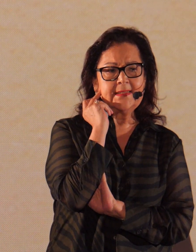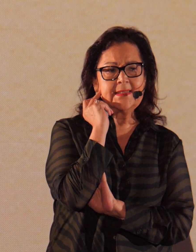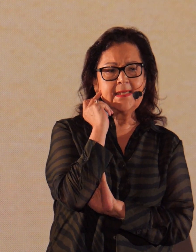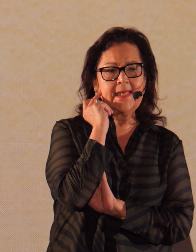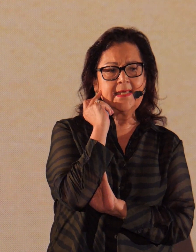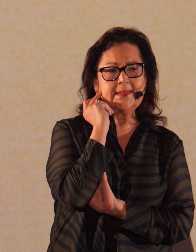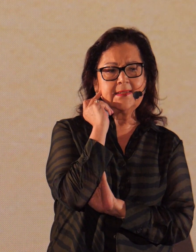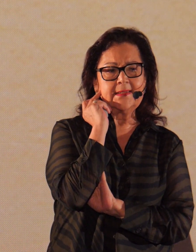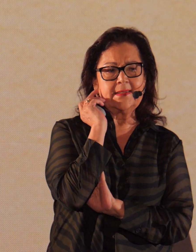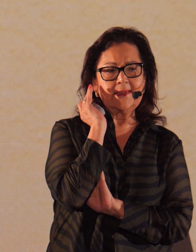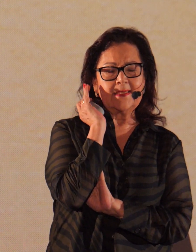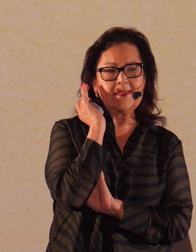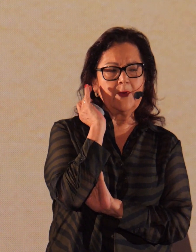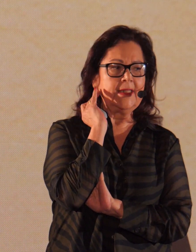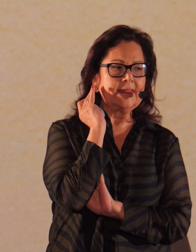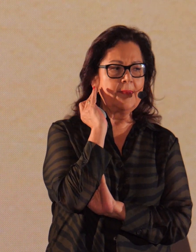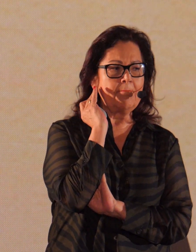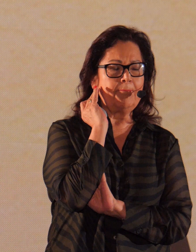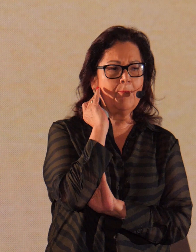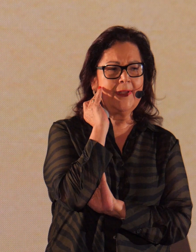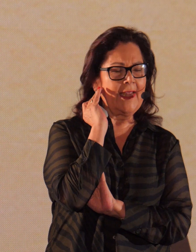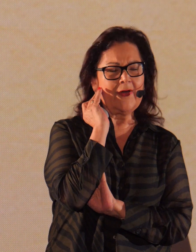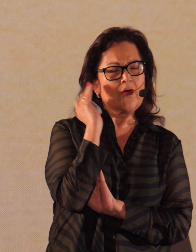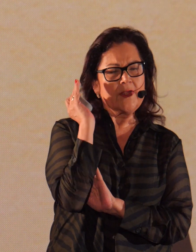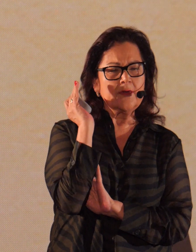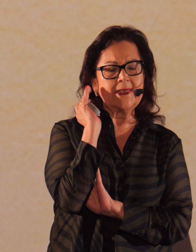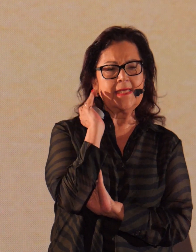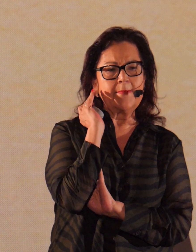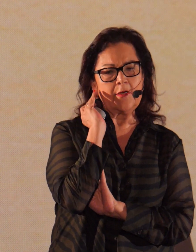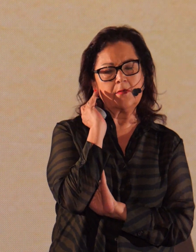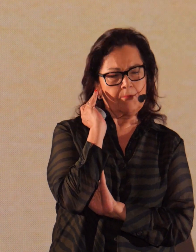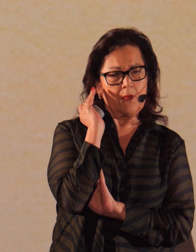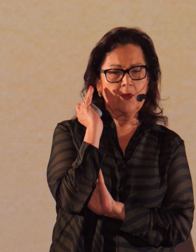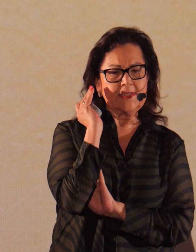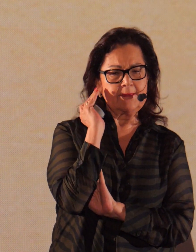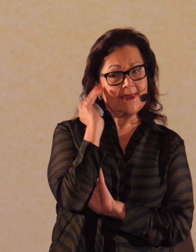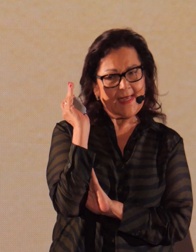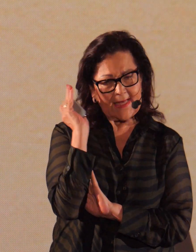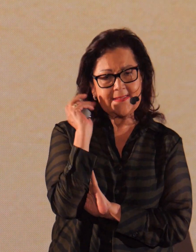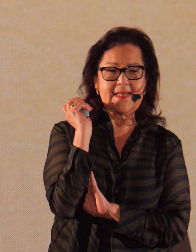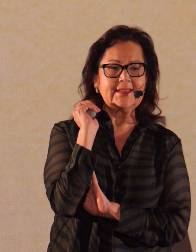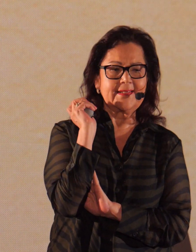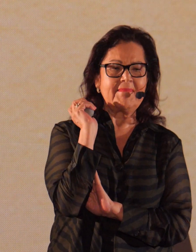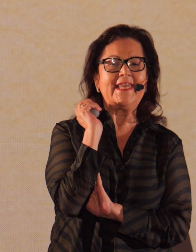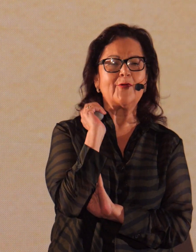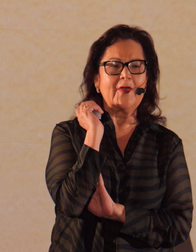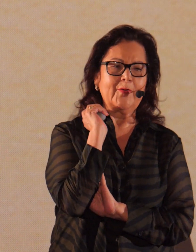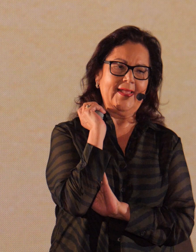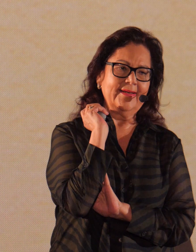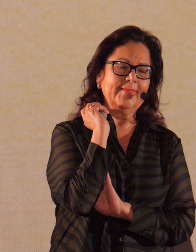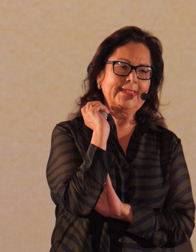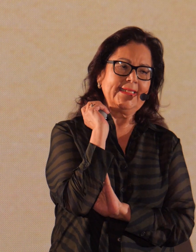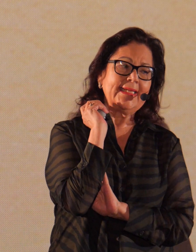desde desde desde muy desde muy el recorrido de este camino por muchas más décadas de las que me